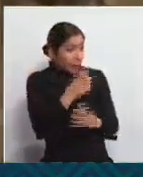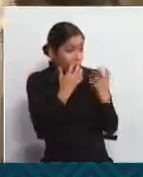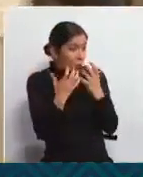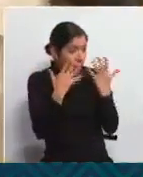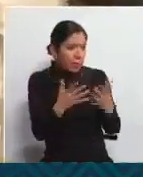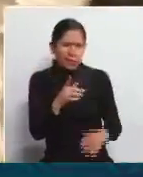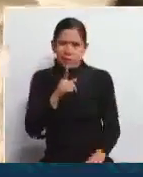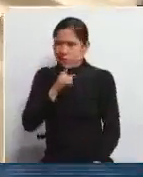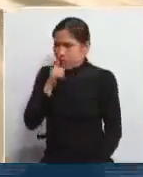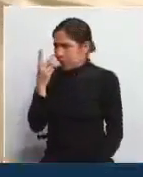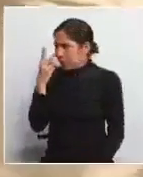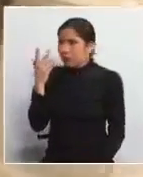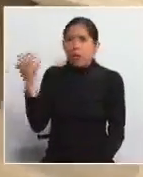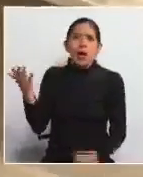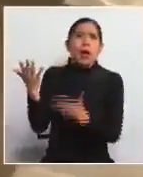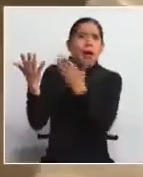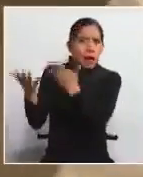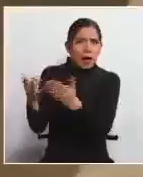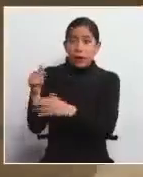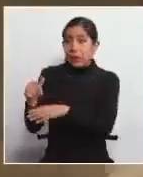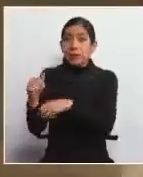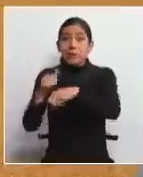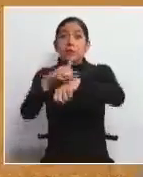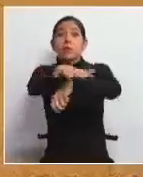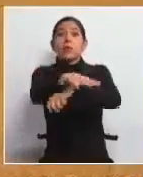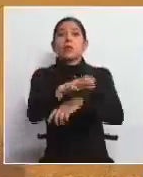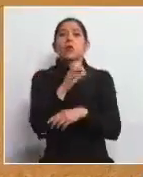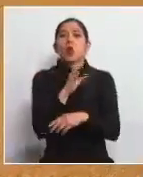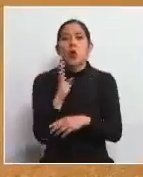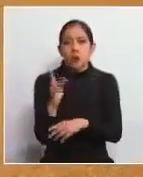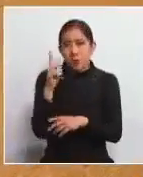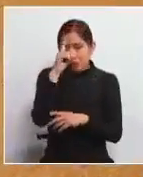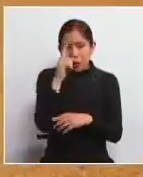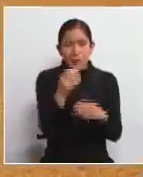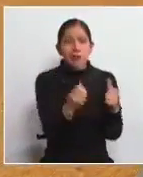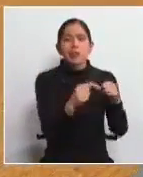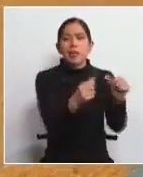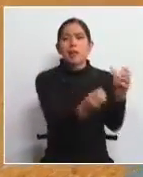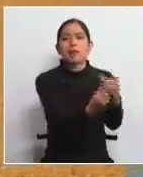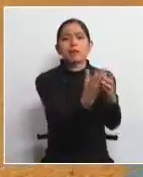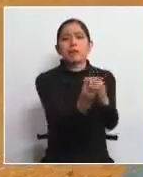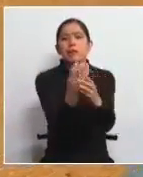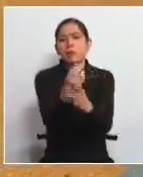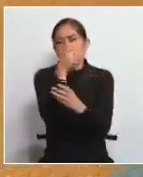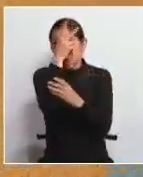Está garantizado plenamente, esto se viene al sector pecuario de Cochabamba, ¿no? Para que ellos puedan justamente continuar con su